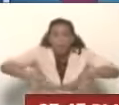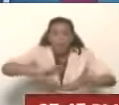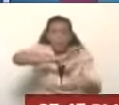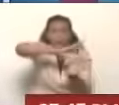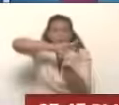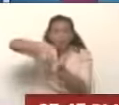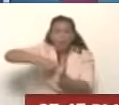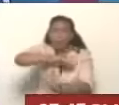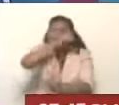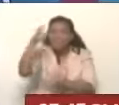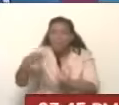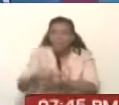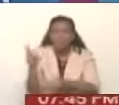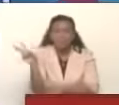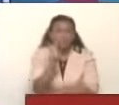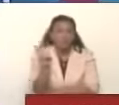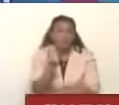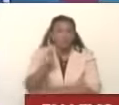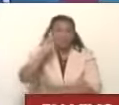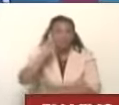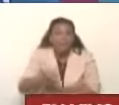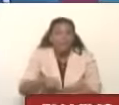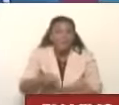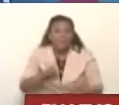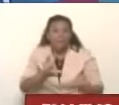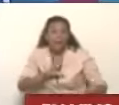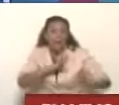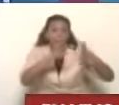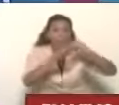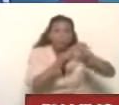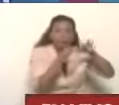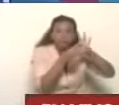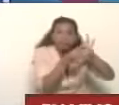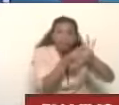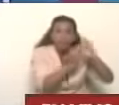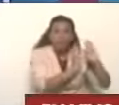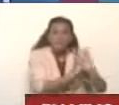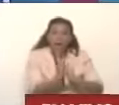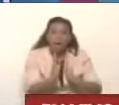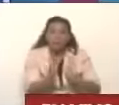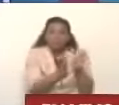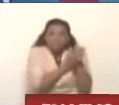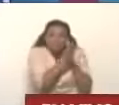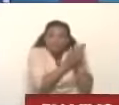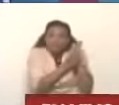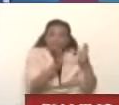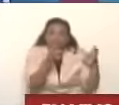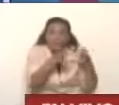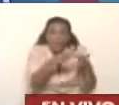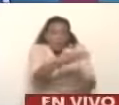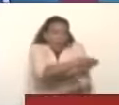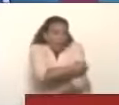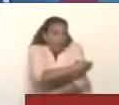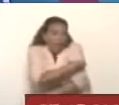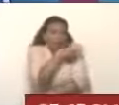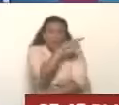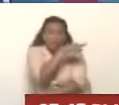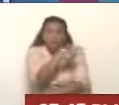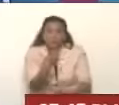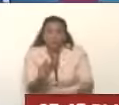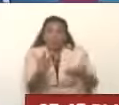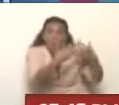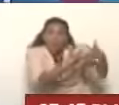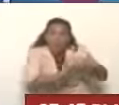robar, sino que se articuló en un plan con la derecha extremista y con